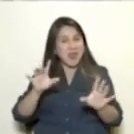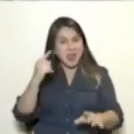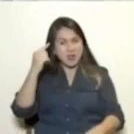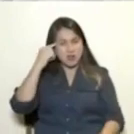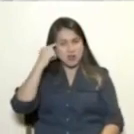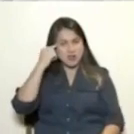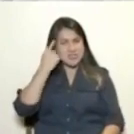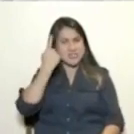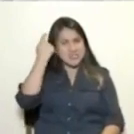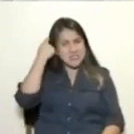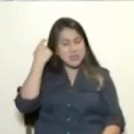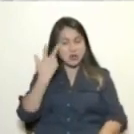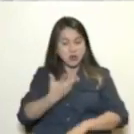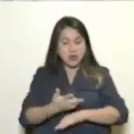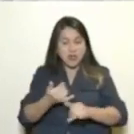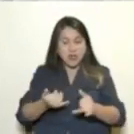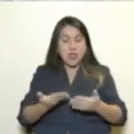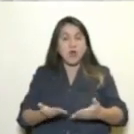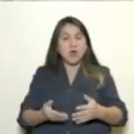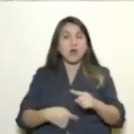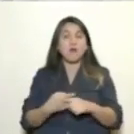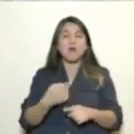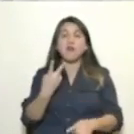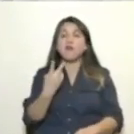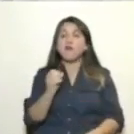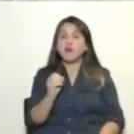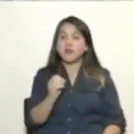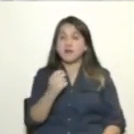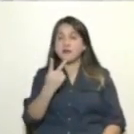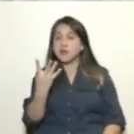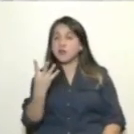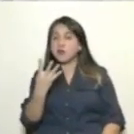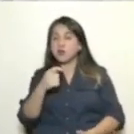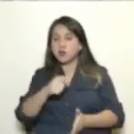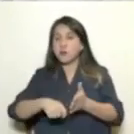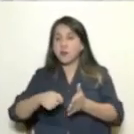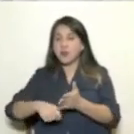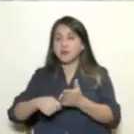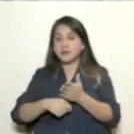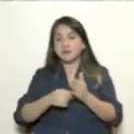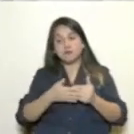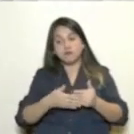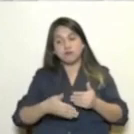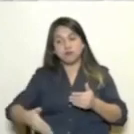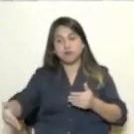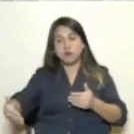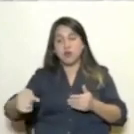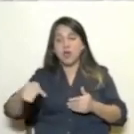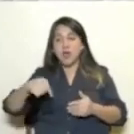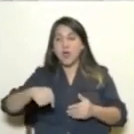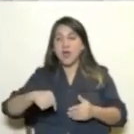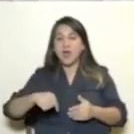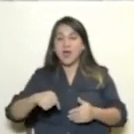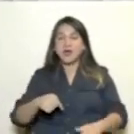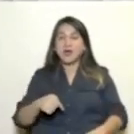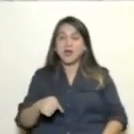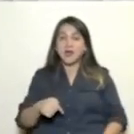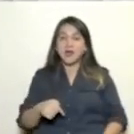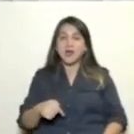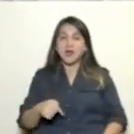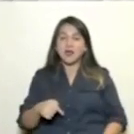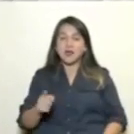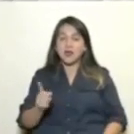que hay ahora acá es por 20 meses, por 24 meses. Acá usted no va con esto que se